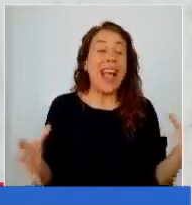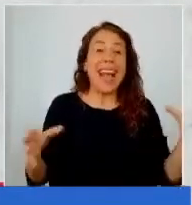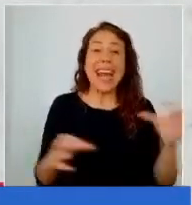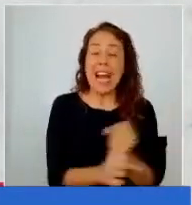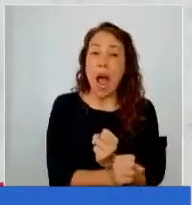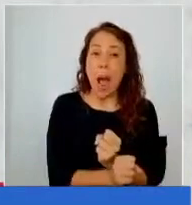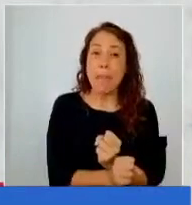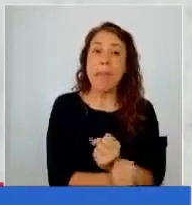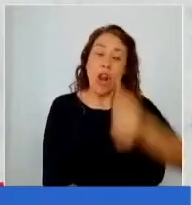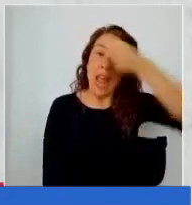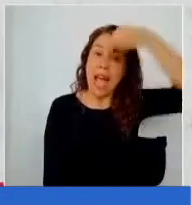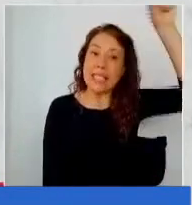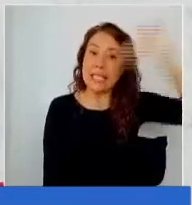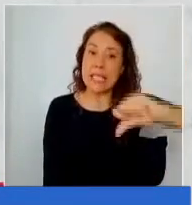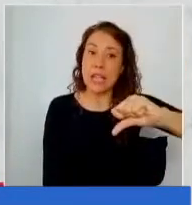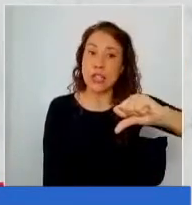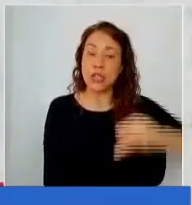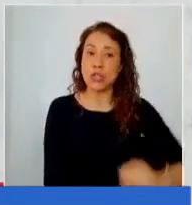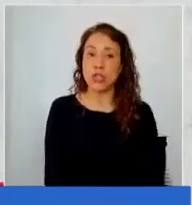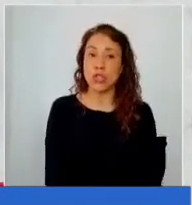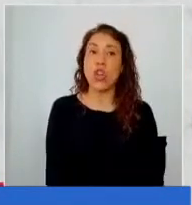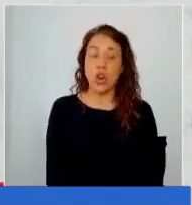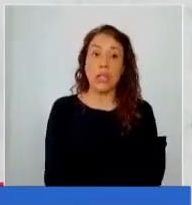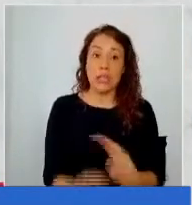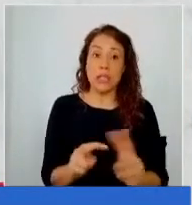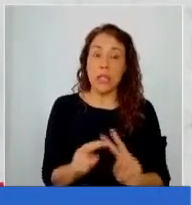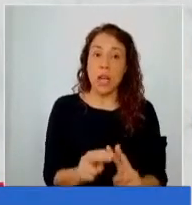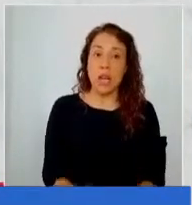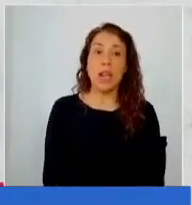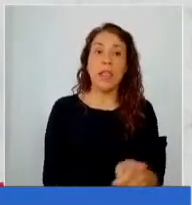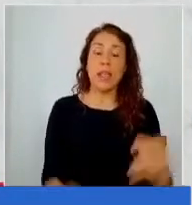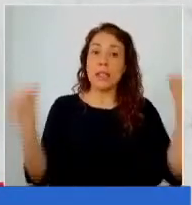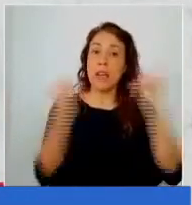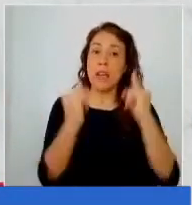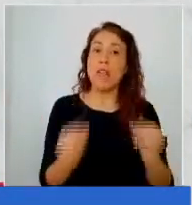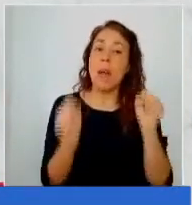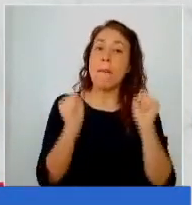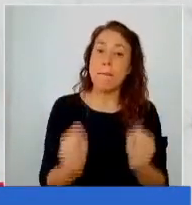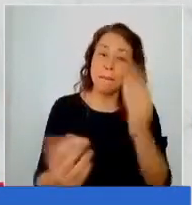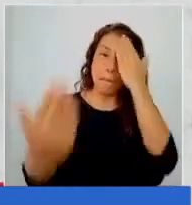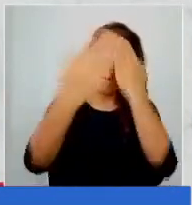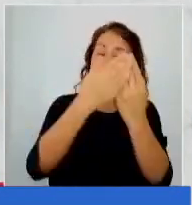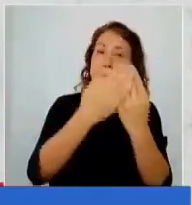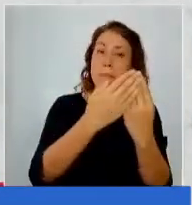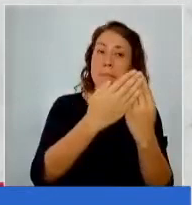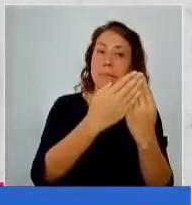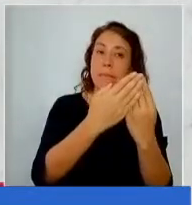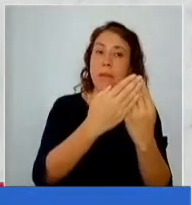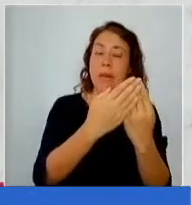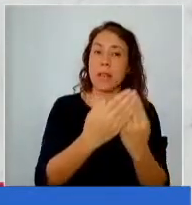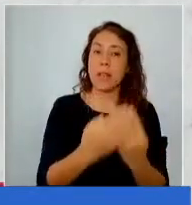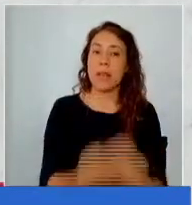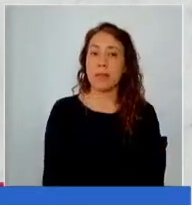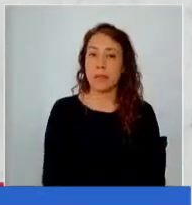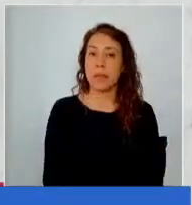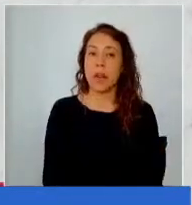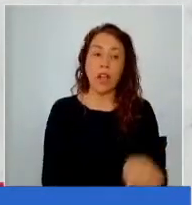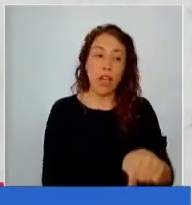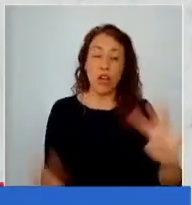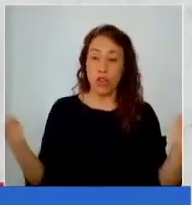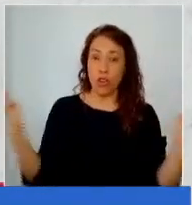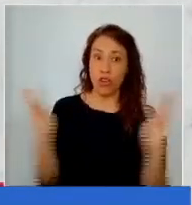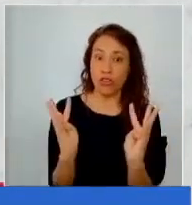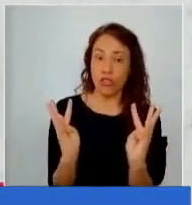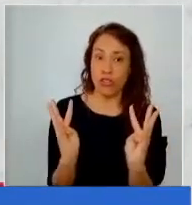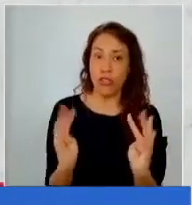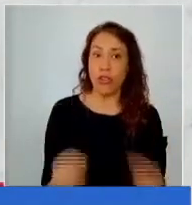sanciones concurran Y de esa manera podamos enfrentar lo que hoy día nos convoca nos